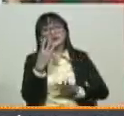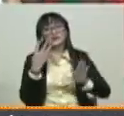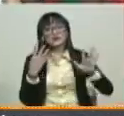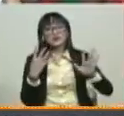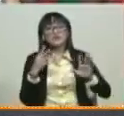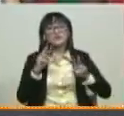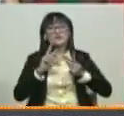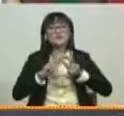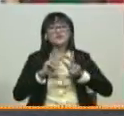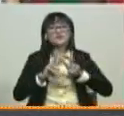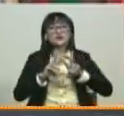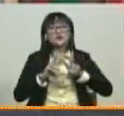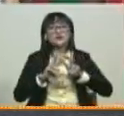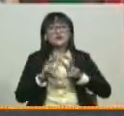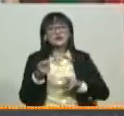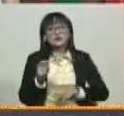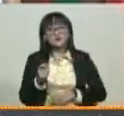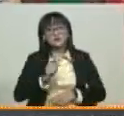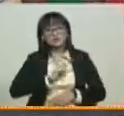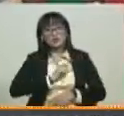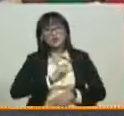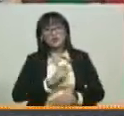67.739 viviendas llave en mano.